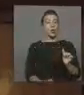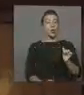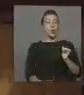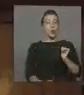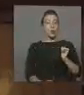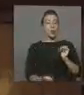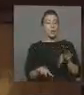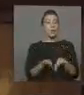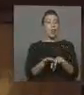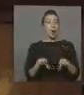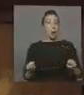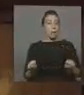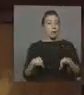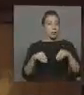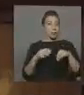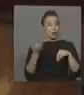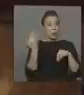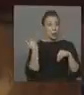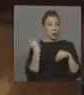dicho compromiso.